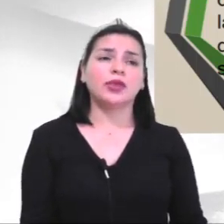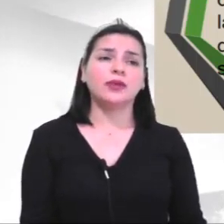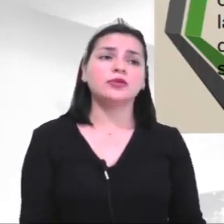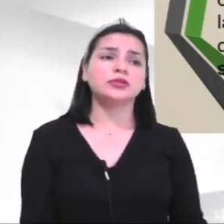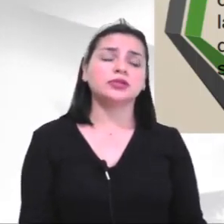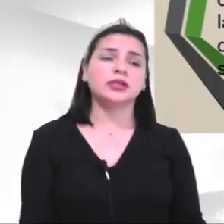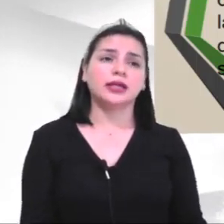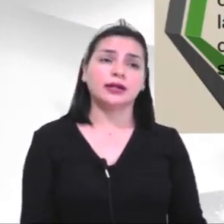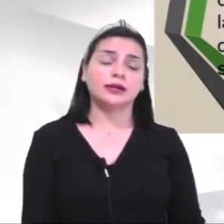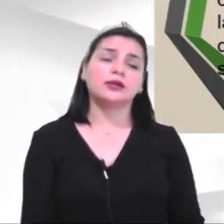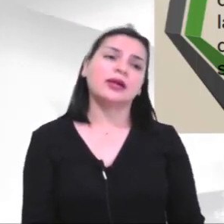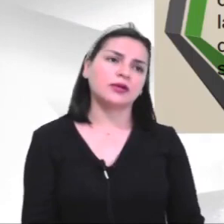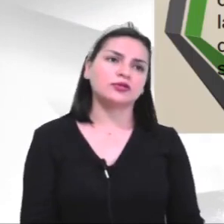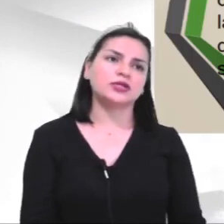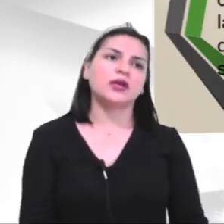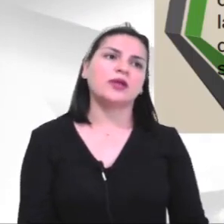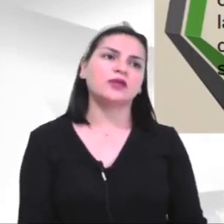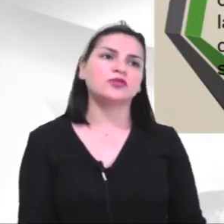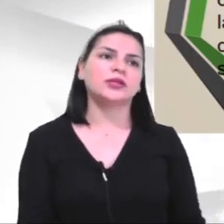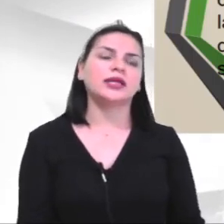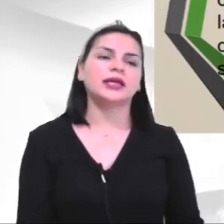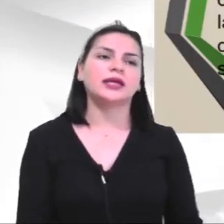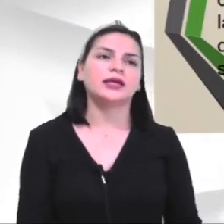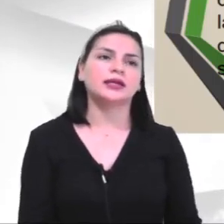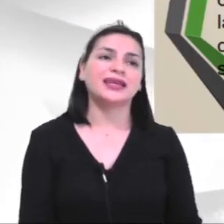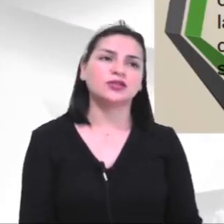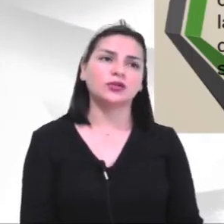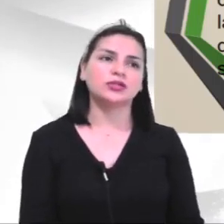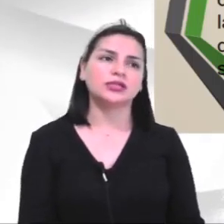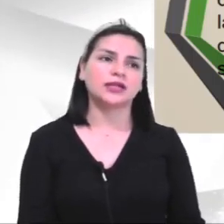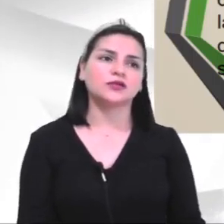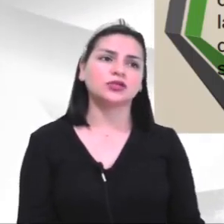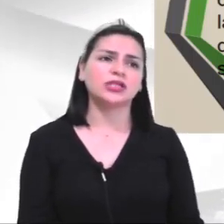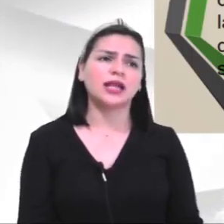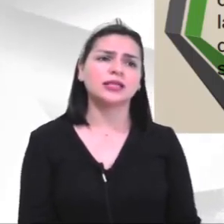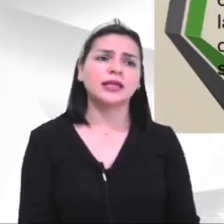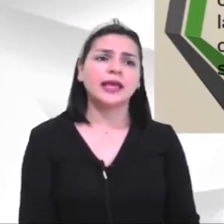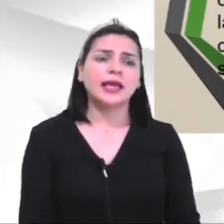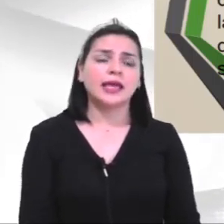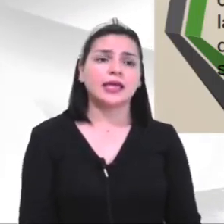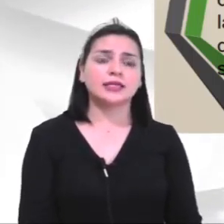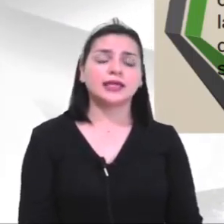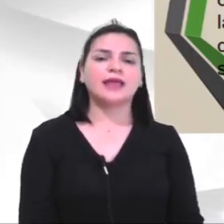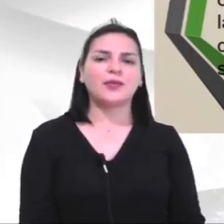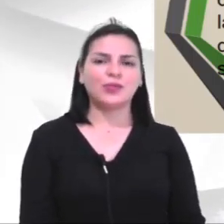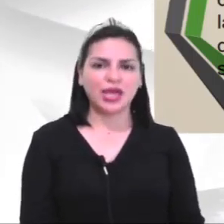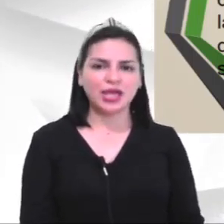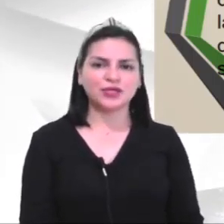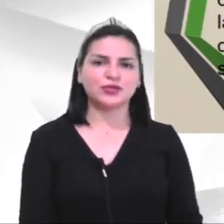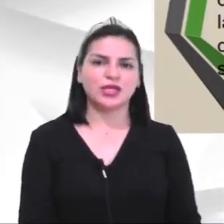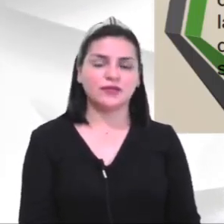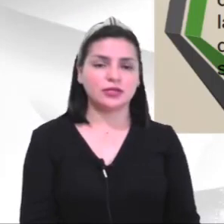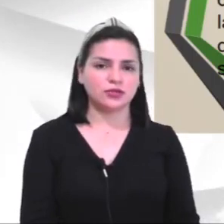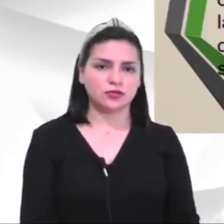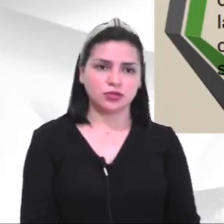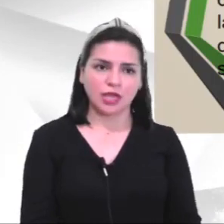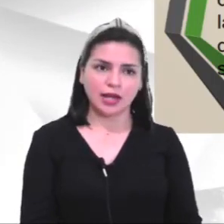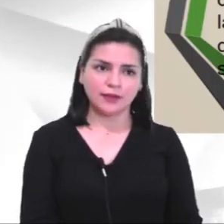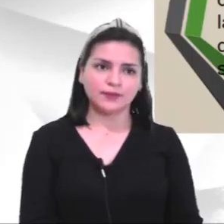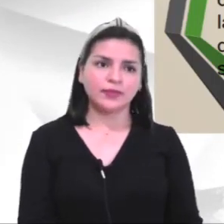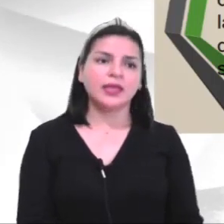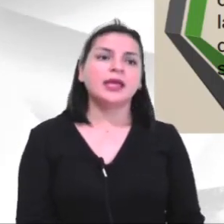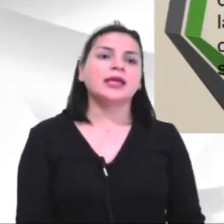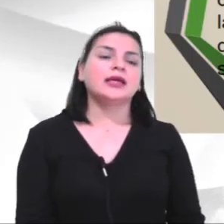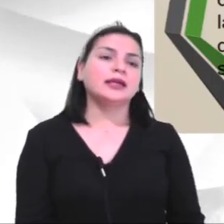Lo que podemos reconocer o darnos cuenta en qué son los estratos sociales es que también es una división